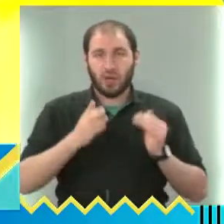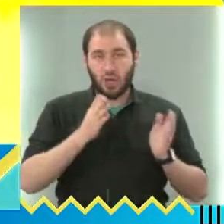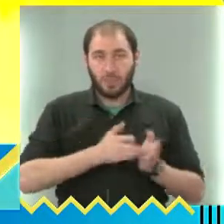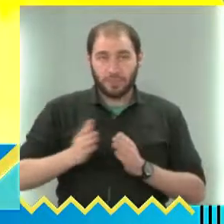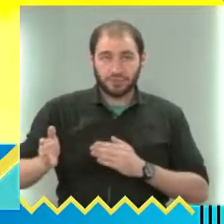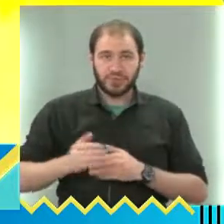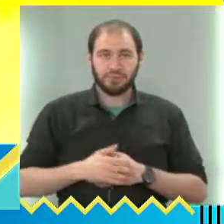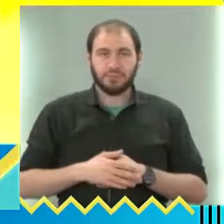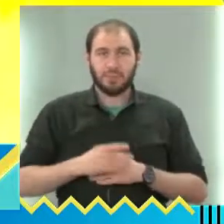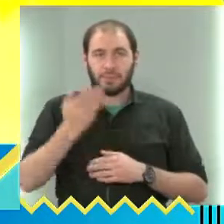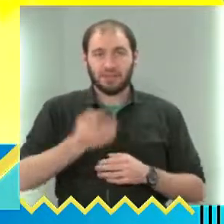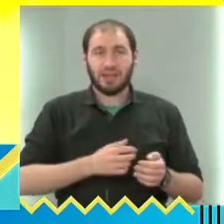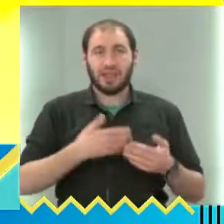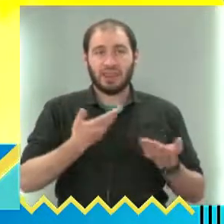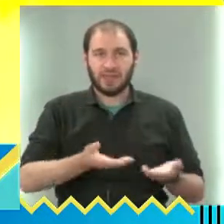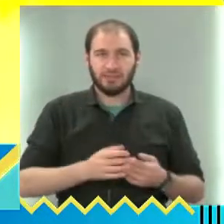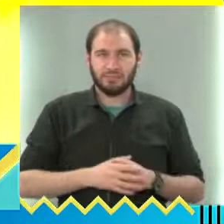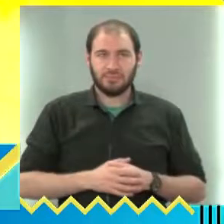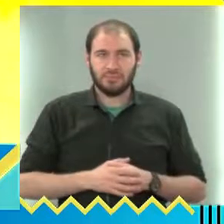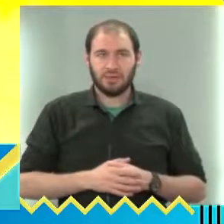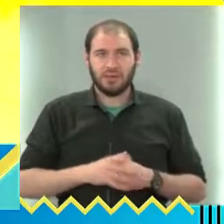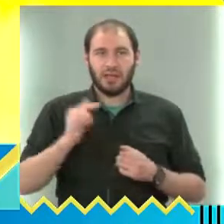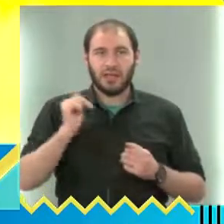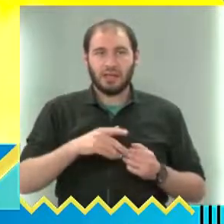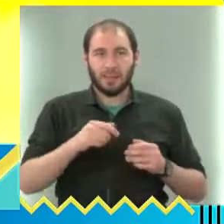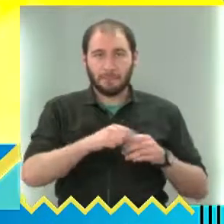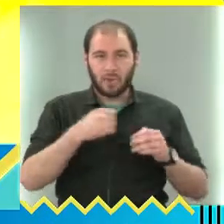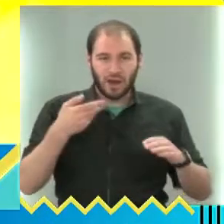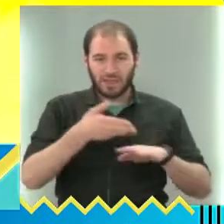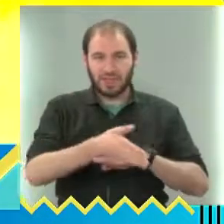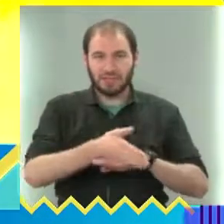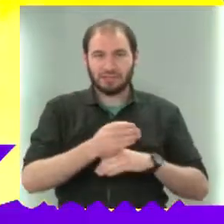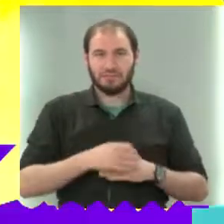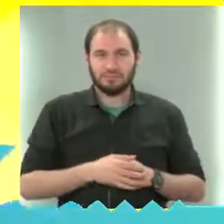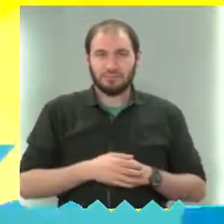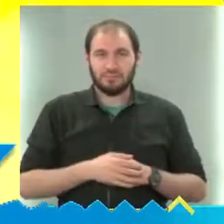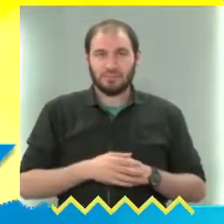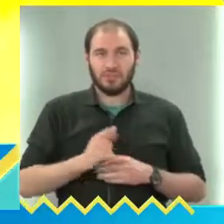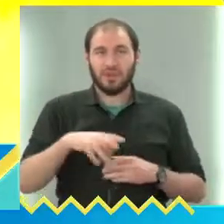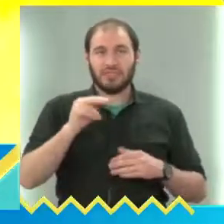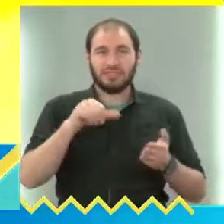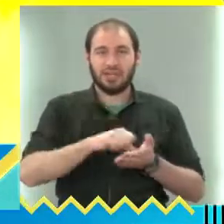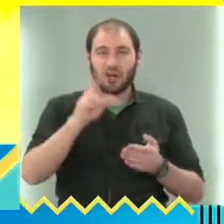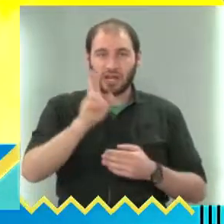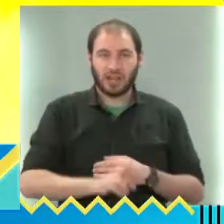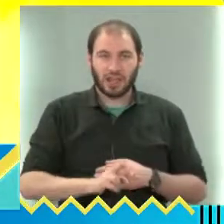que tiene un donante, que es desde que pasa la puerta, vamos a decir, del centro regional,